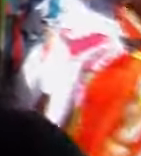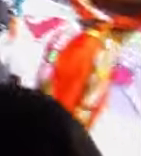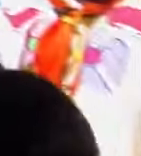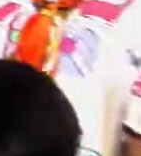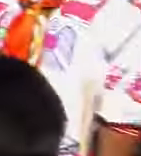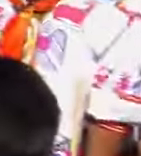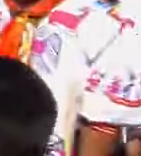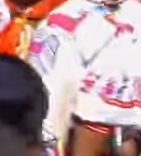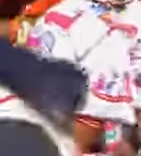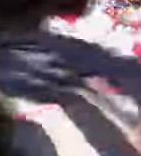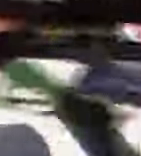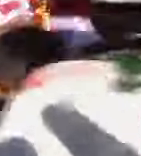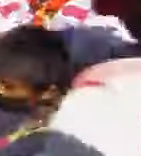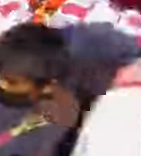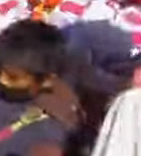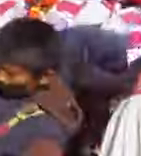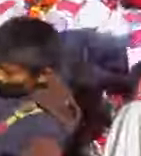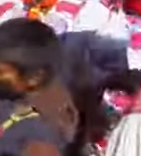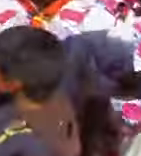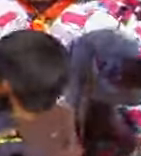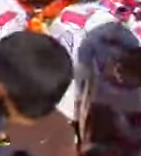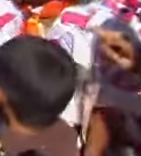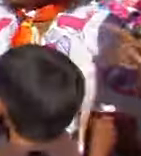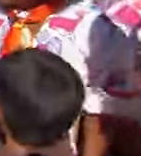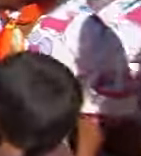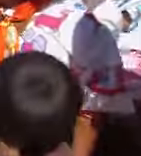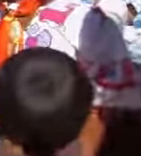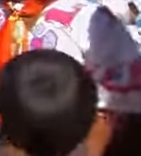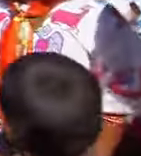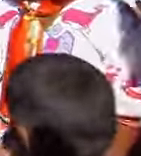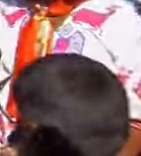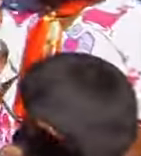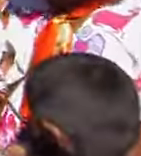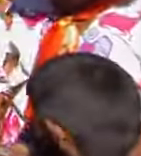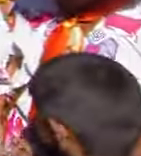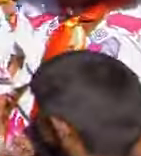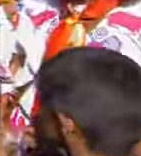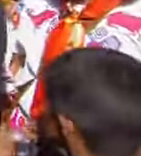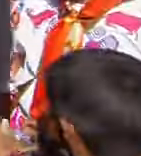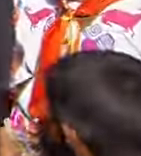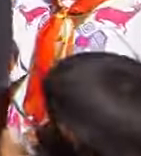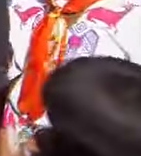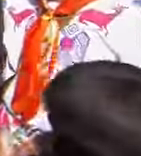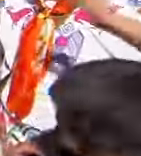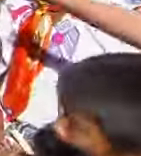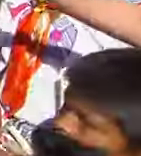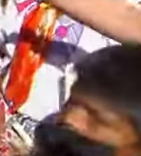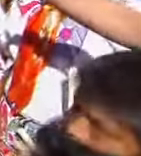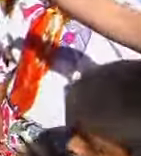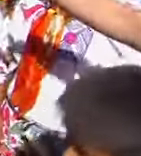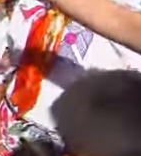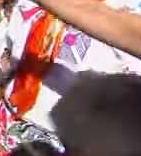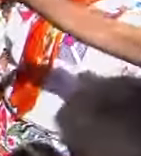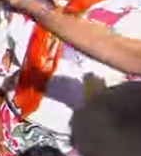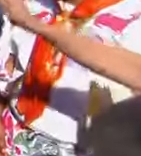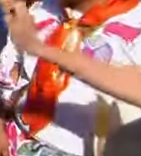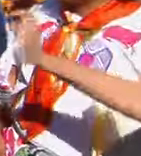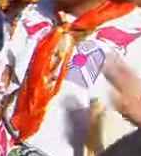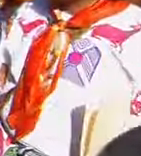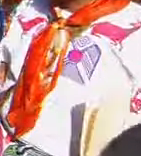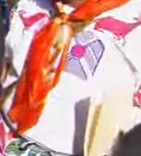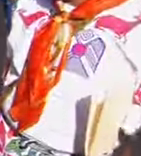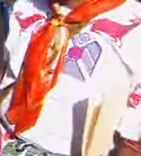pero ahí va. Ahí. Sí, presidente. Mucho gusto, ¿eh? Yo soy el maravillano, encantador de una foto. Yo